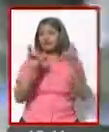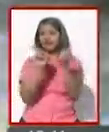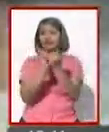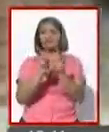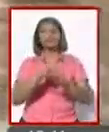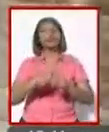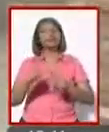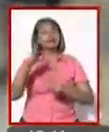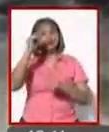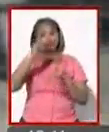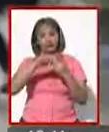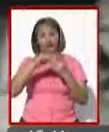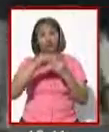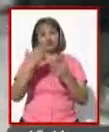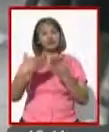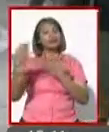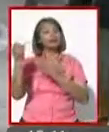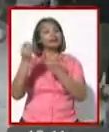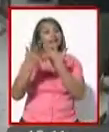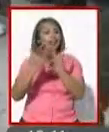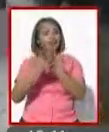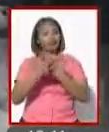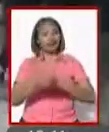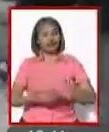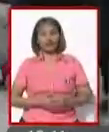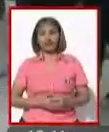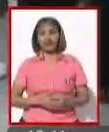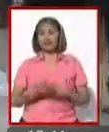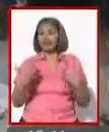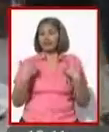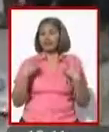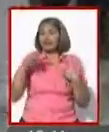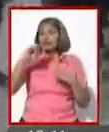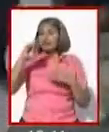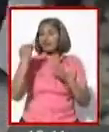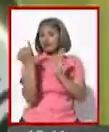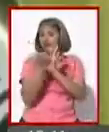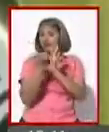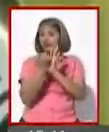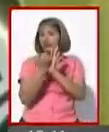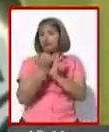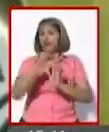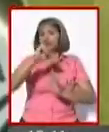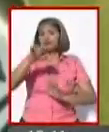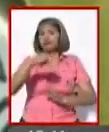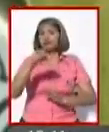resultados. Se conoce que el prófugo sería ex reo de la cárcel de Palmasola y maneja una segunda identidad como Javier de la Vega.